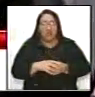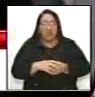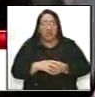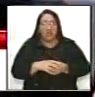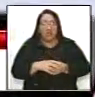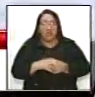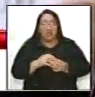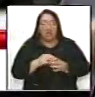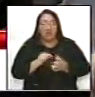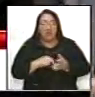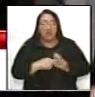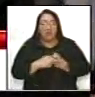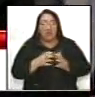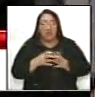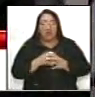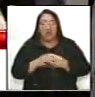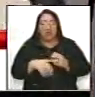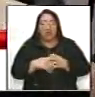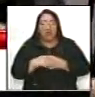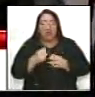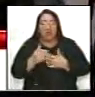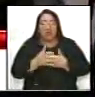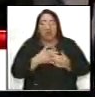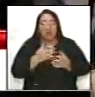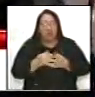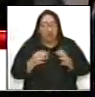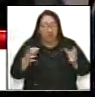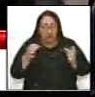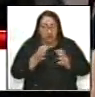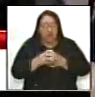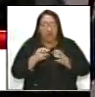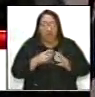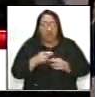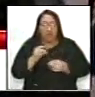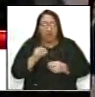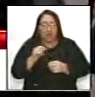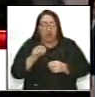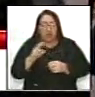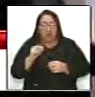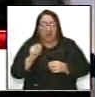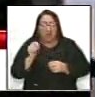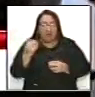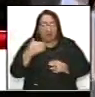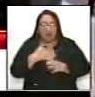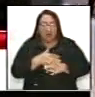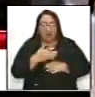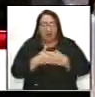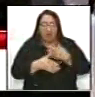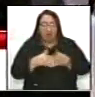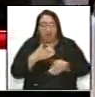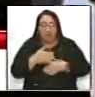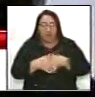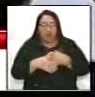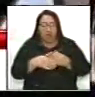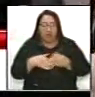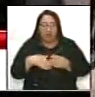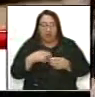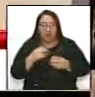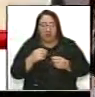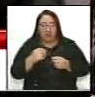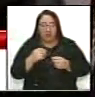en esos centros poblados como Las Palmas, Unión, Mantaro, vienen entrando constantemente la